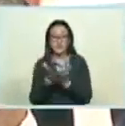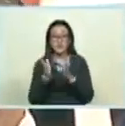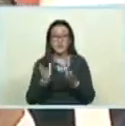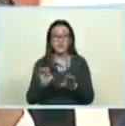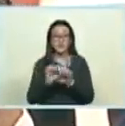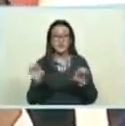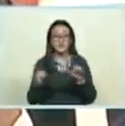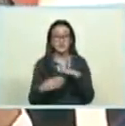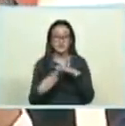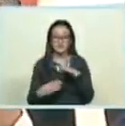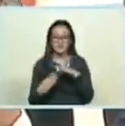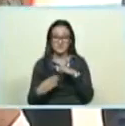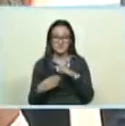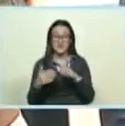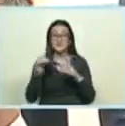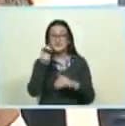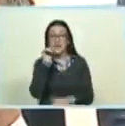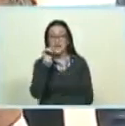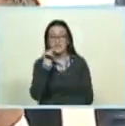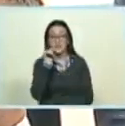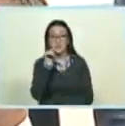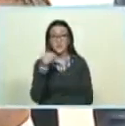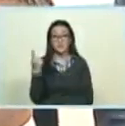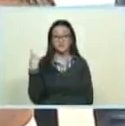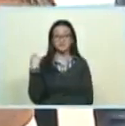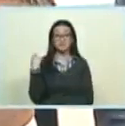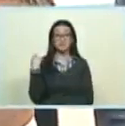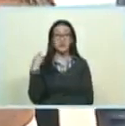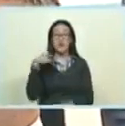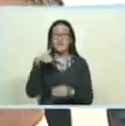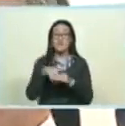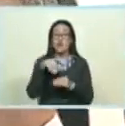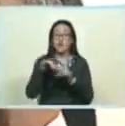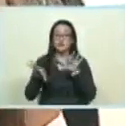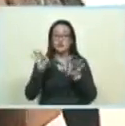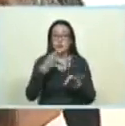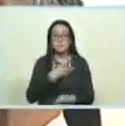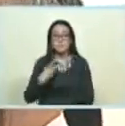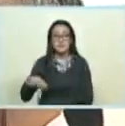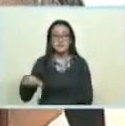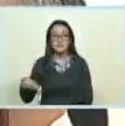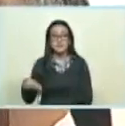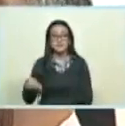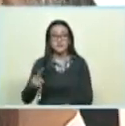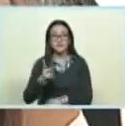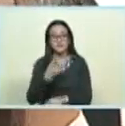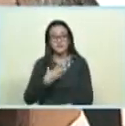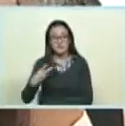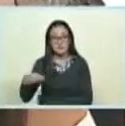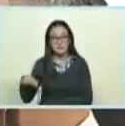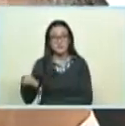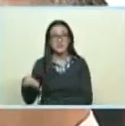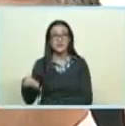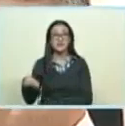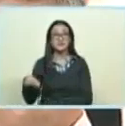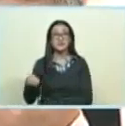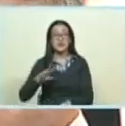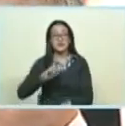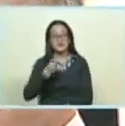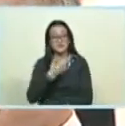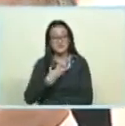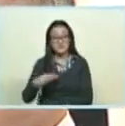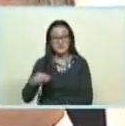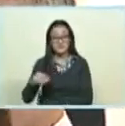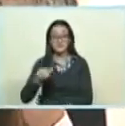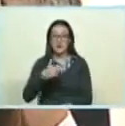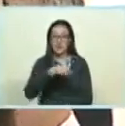Estudiantes de Educación Media el día sábado, presidente, mediante el voto, eligieron a la presidencia, a la vicepresidencia ejecutiva, a la